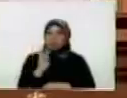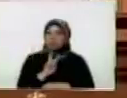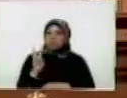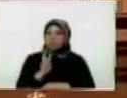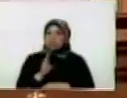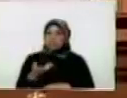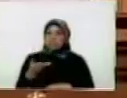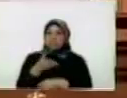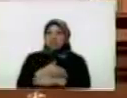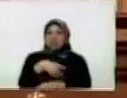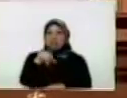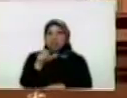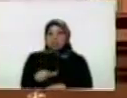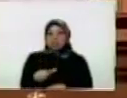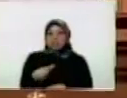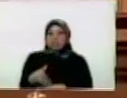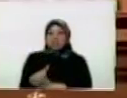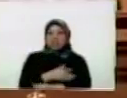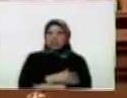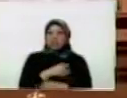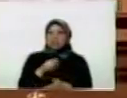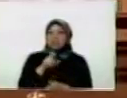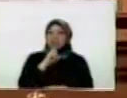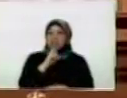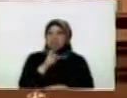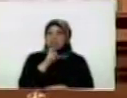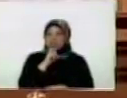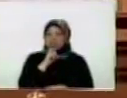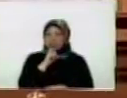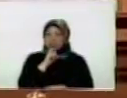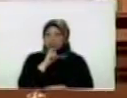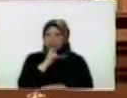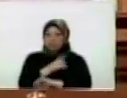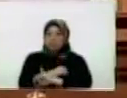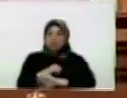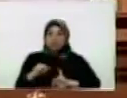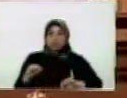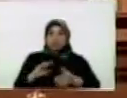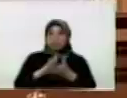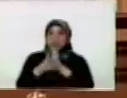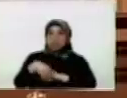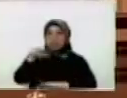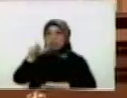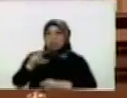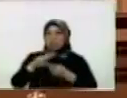hoy intenta acabar con la paz